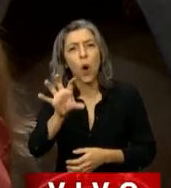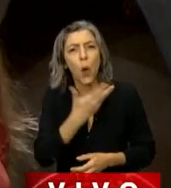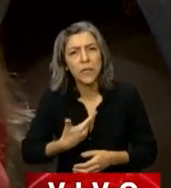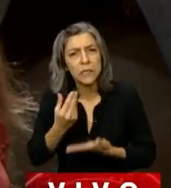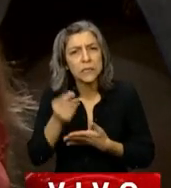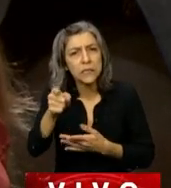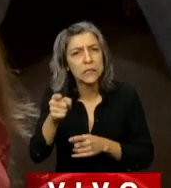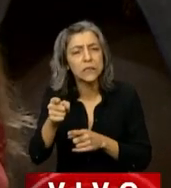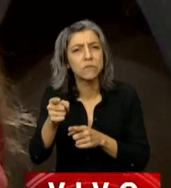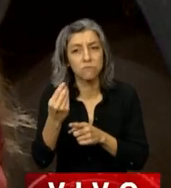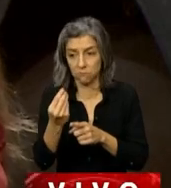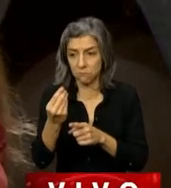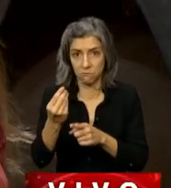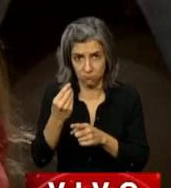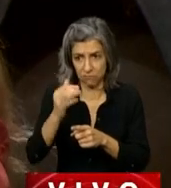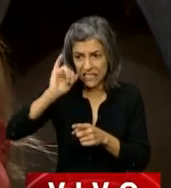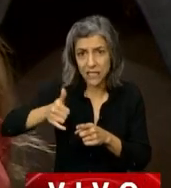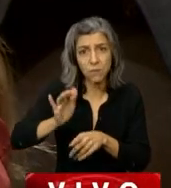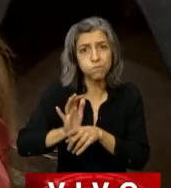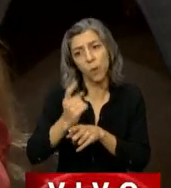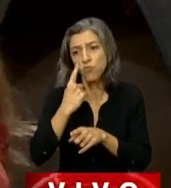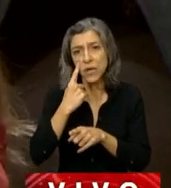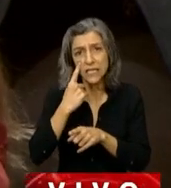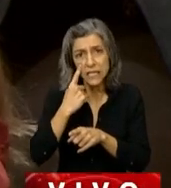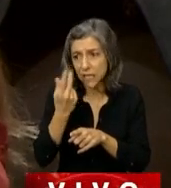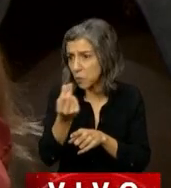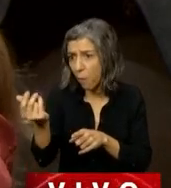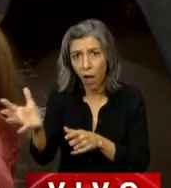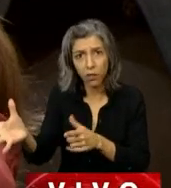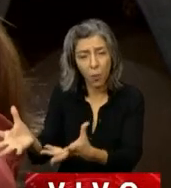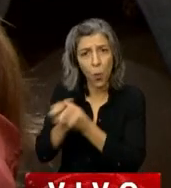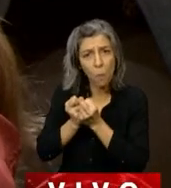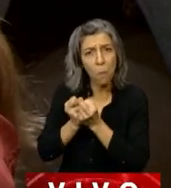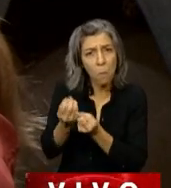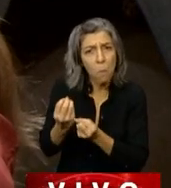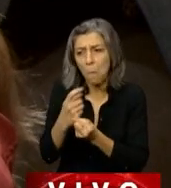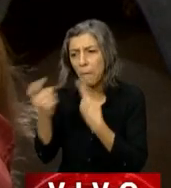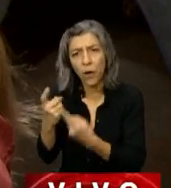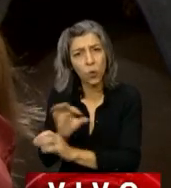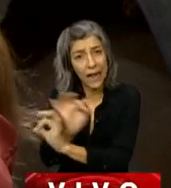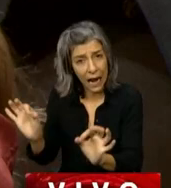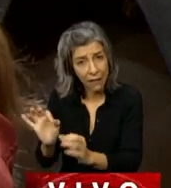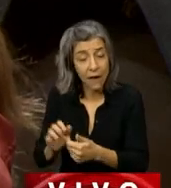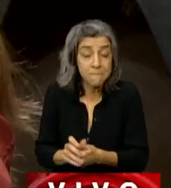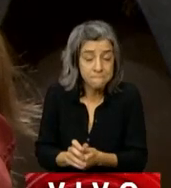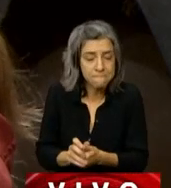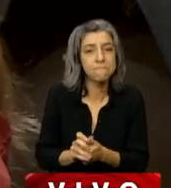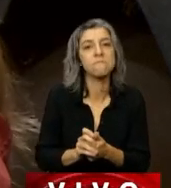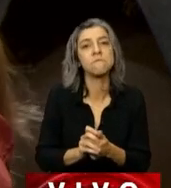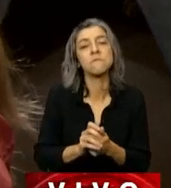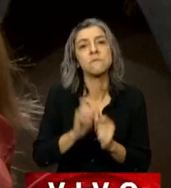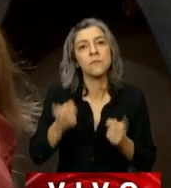a semejante detracción de los recursos de los municipios y comunas sin ni siquiera consultarlos? Y también